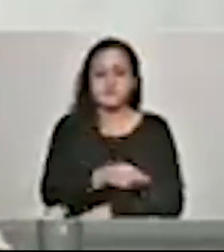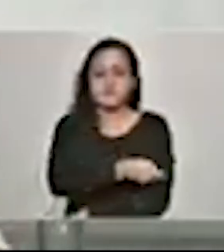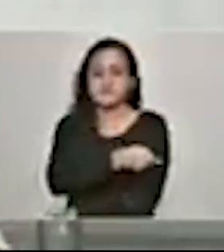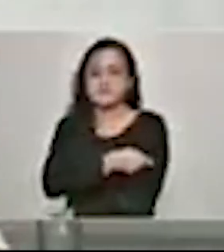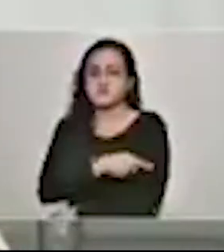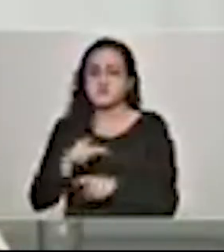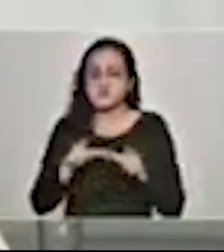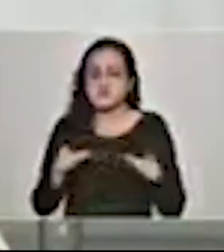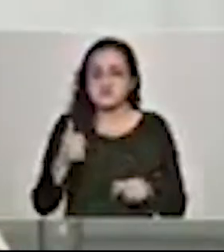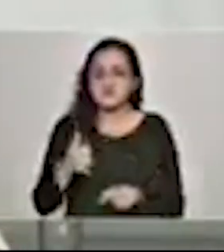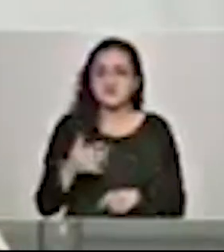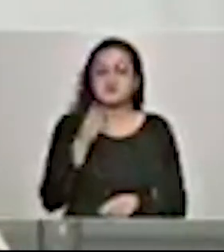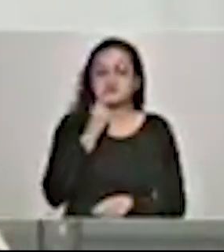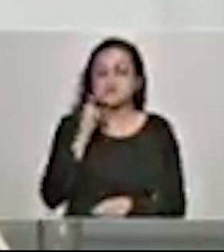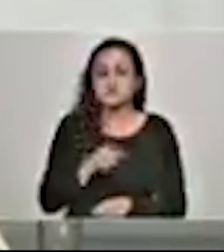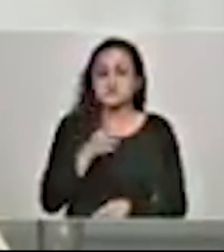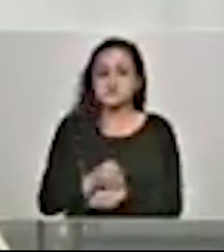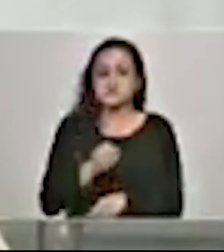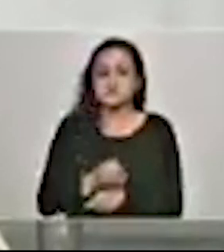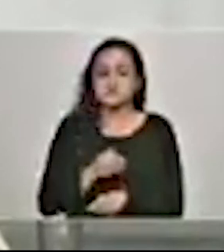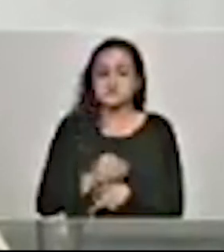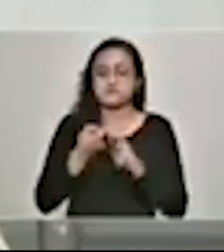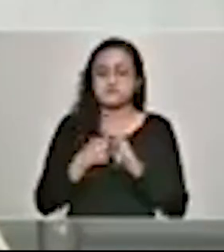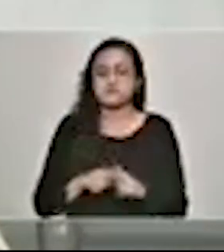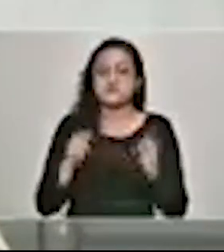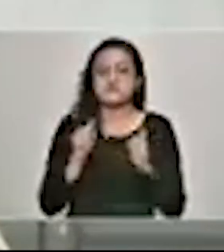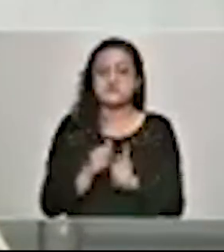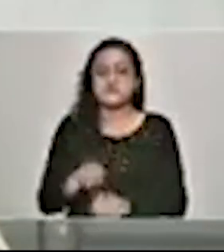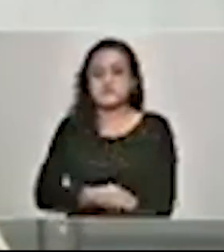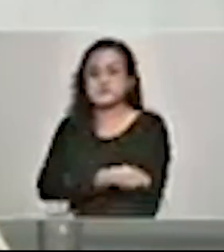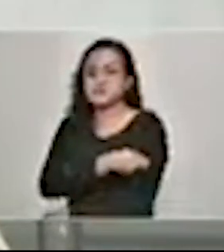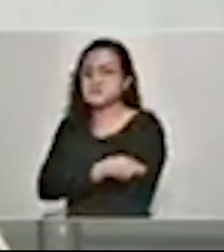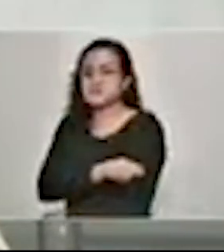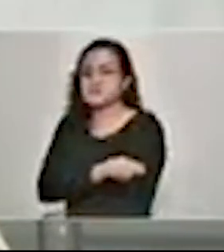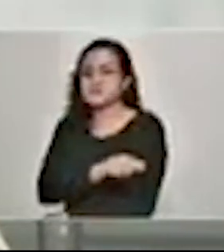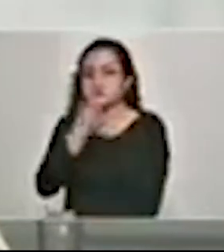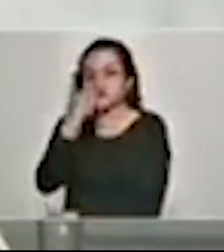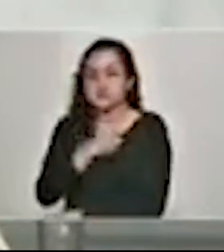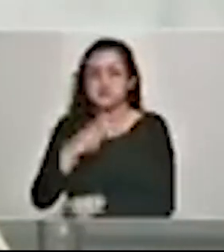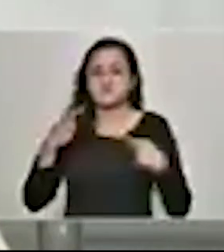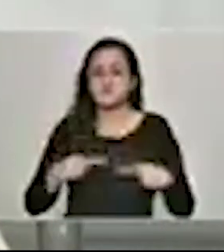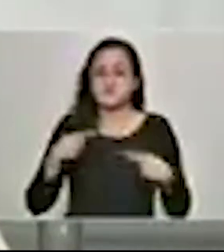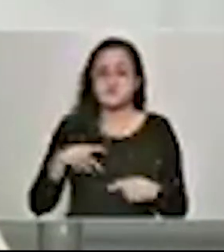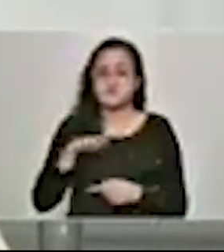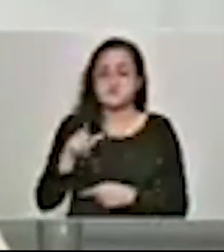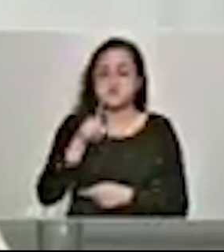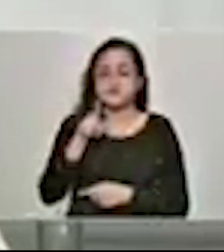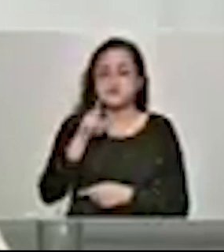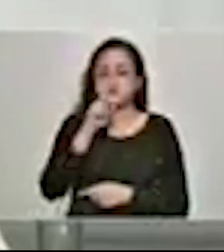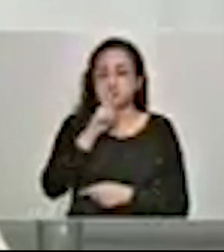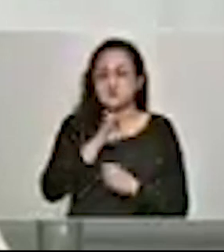vacunas y de la misma forma iniciamos la vacunación para los habitantes de la